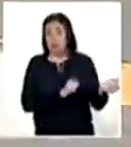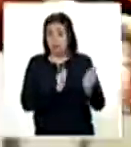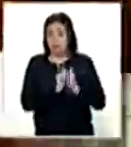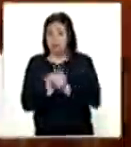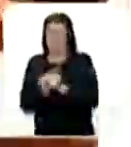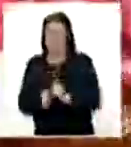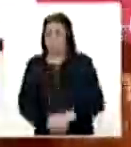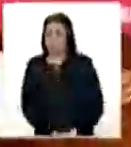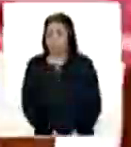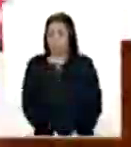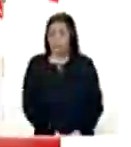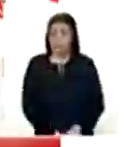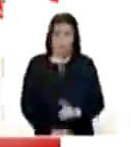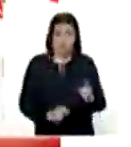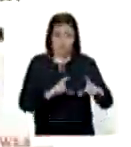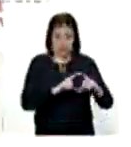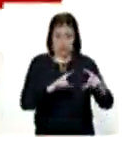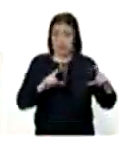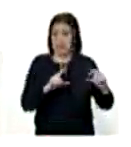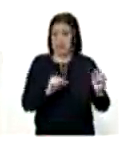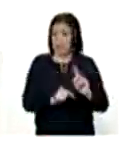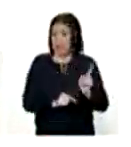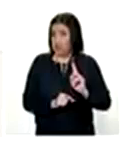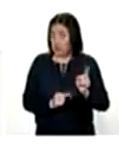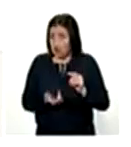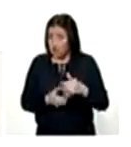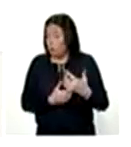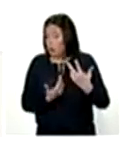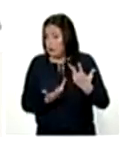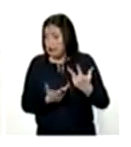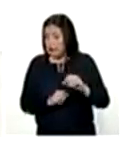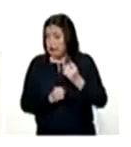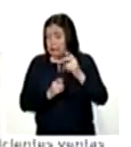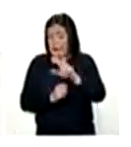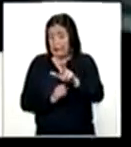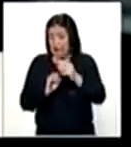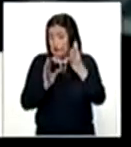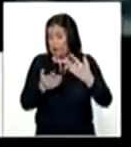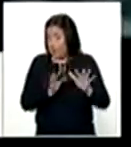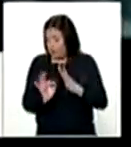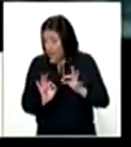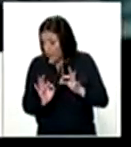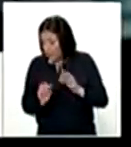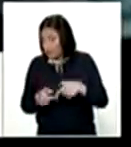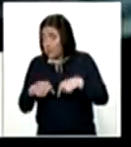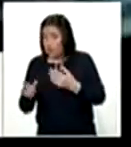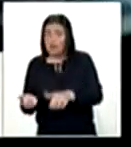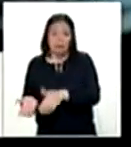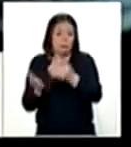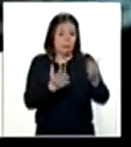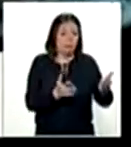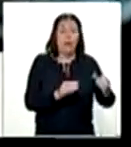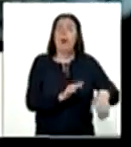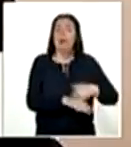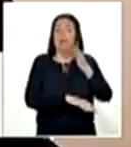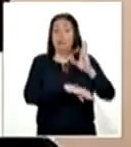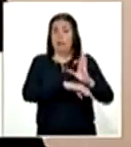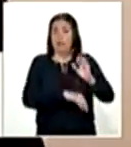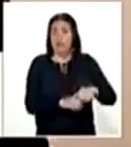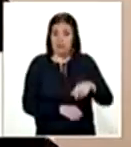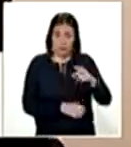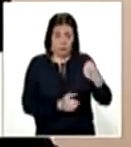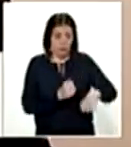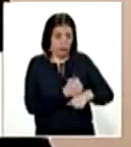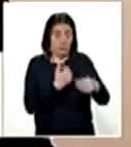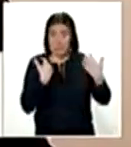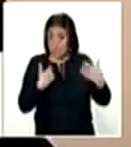acompañarlo. Las entradas que no se recojan en los 3 días indicados pasarán inmediatamente a la Federación Peruana de Fútbol. Una vez que